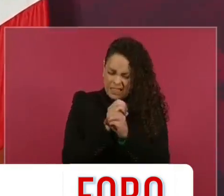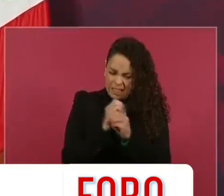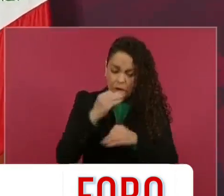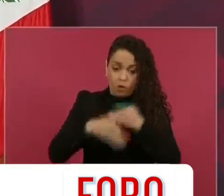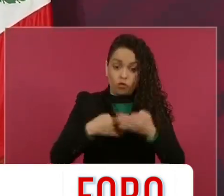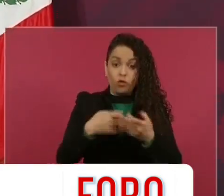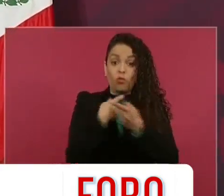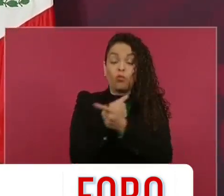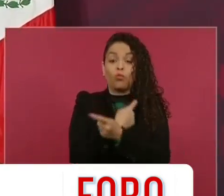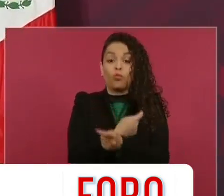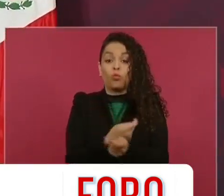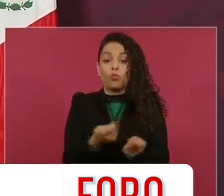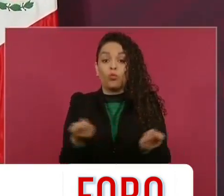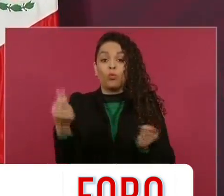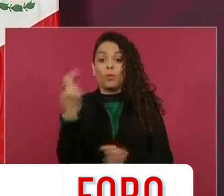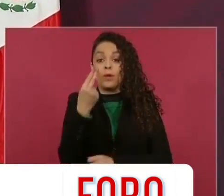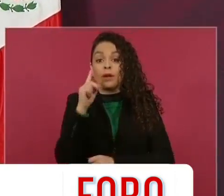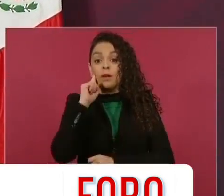Hacer todo transparente.